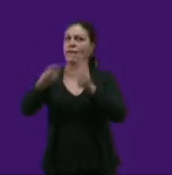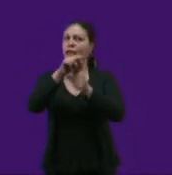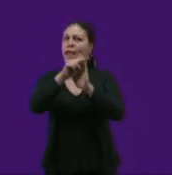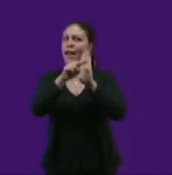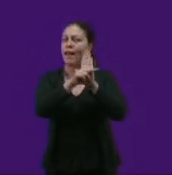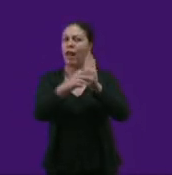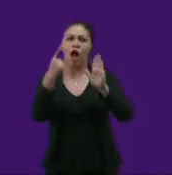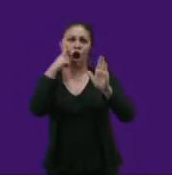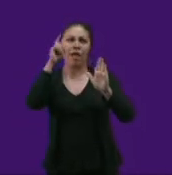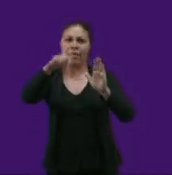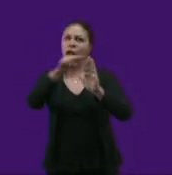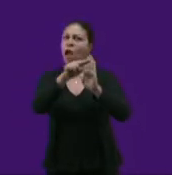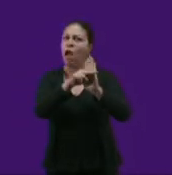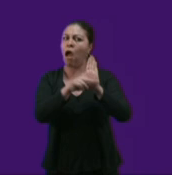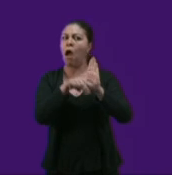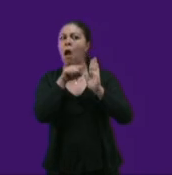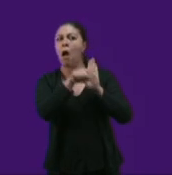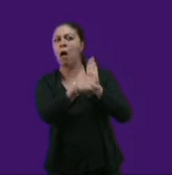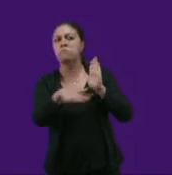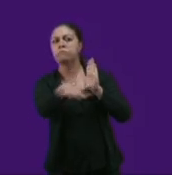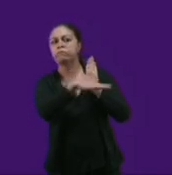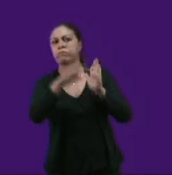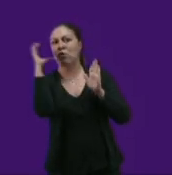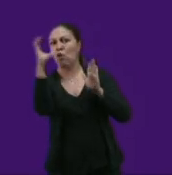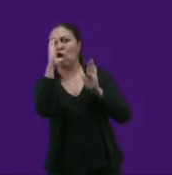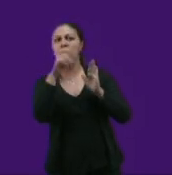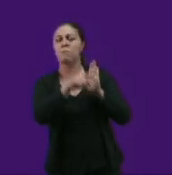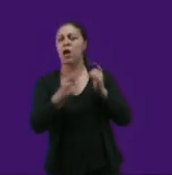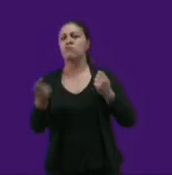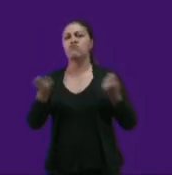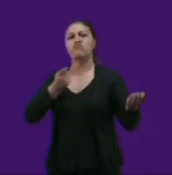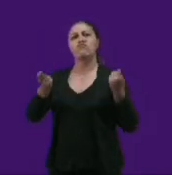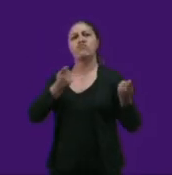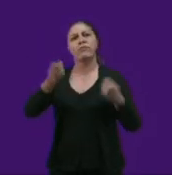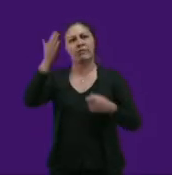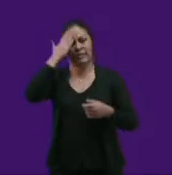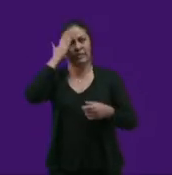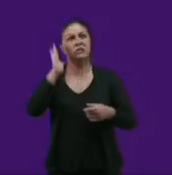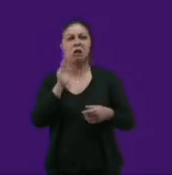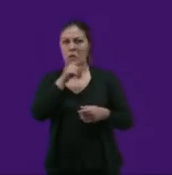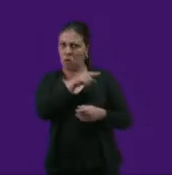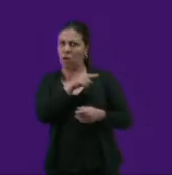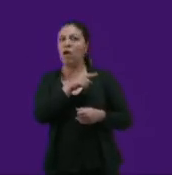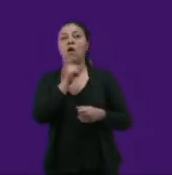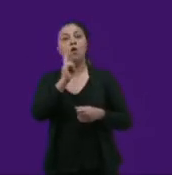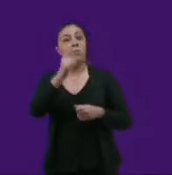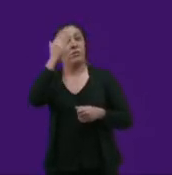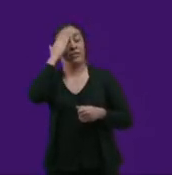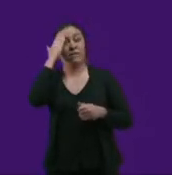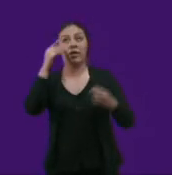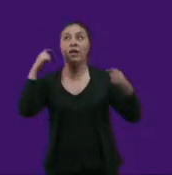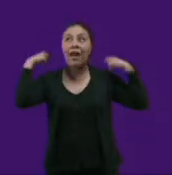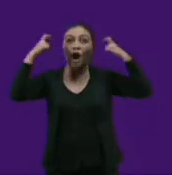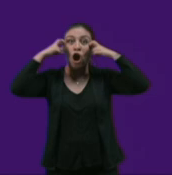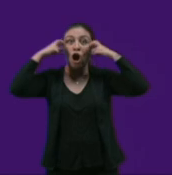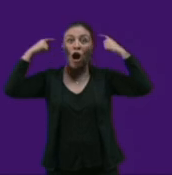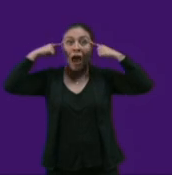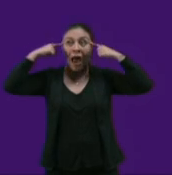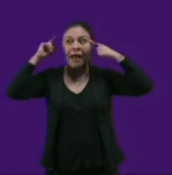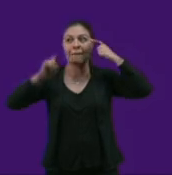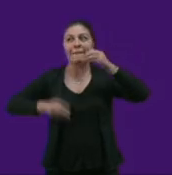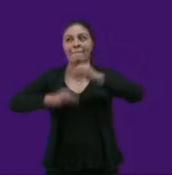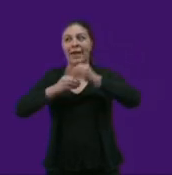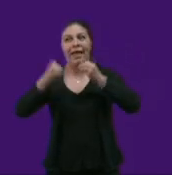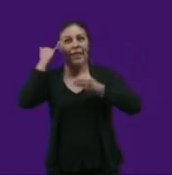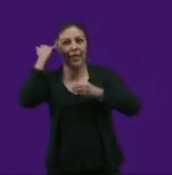visto señales muy claras y muy contundentes de la dirigencia respecto de la importancia de la economía del conocimiento, de la innovación, de